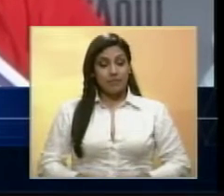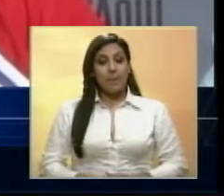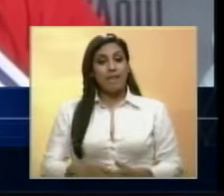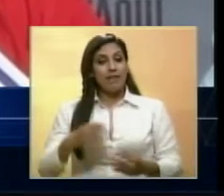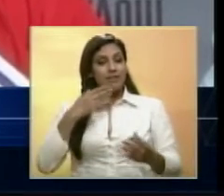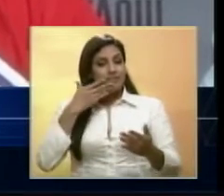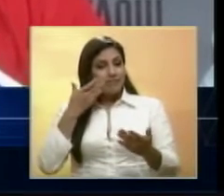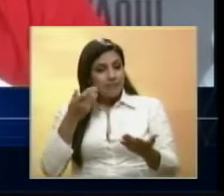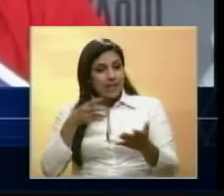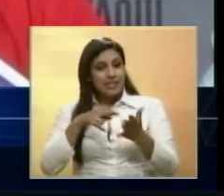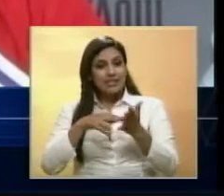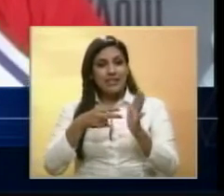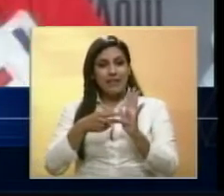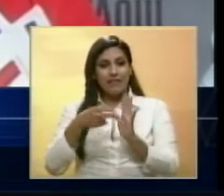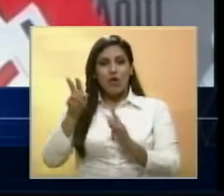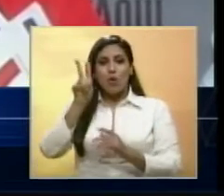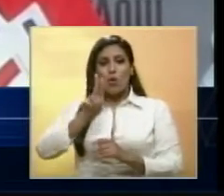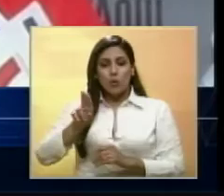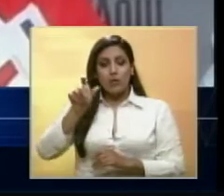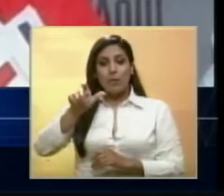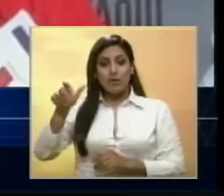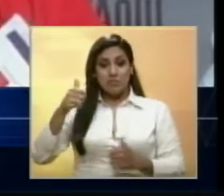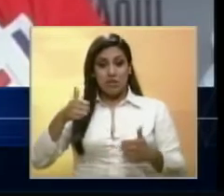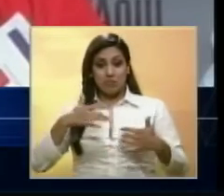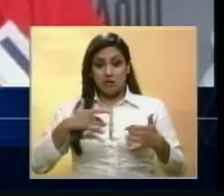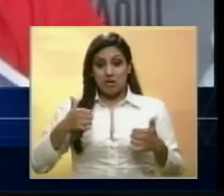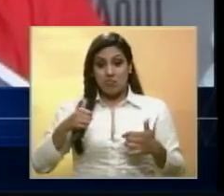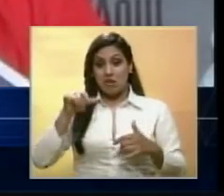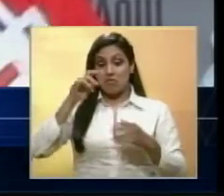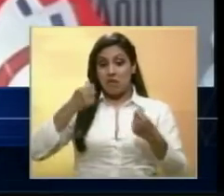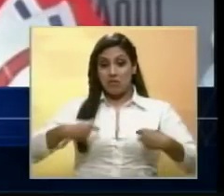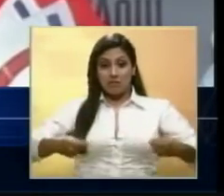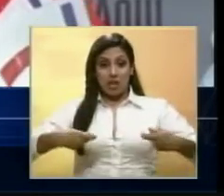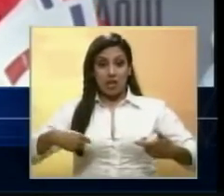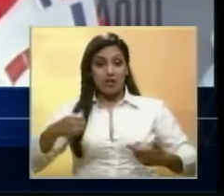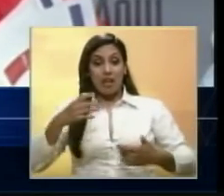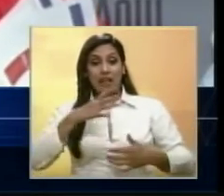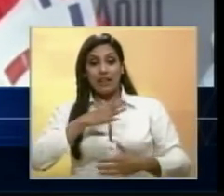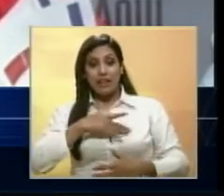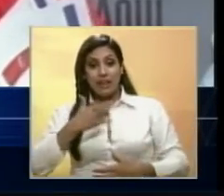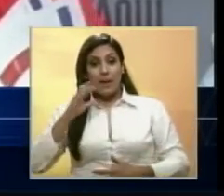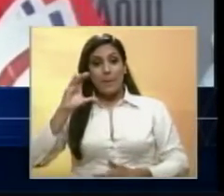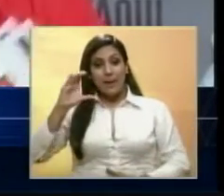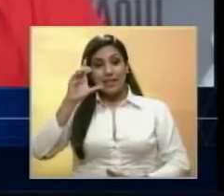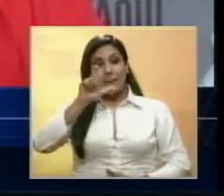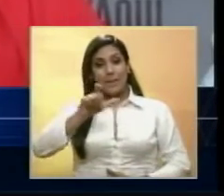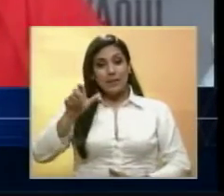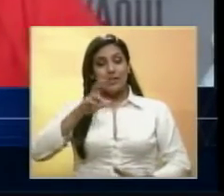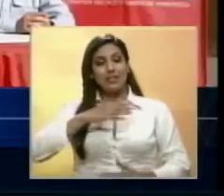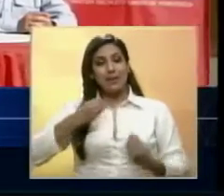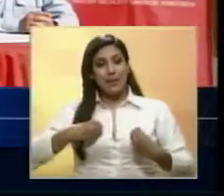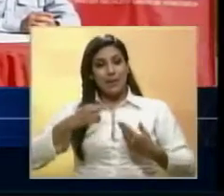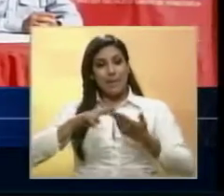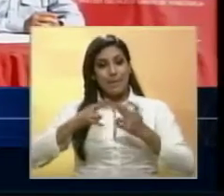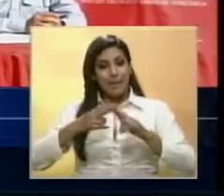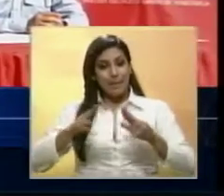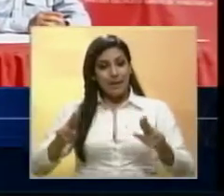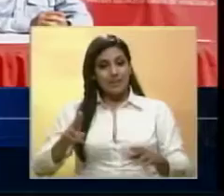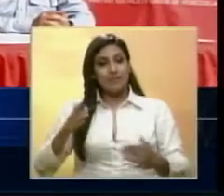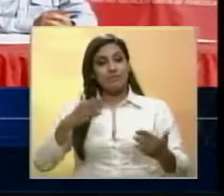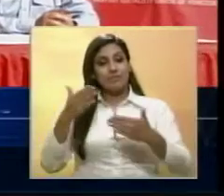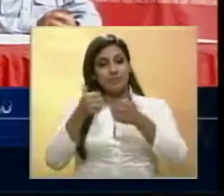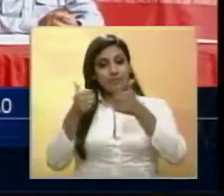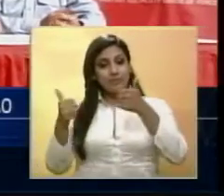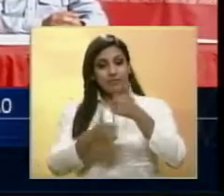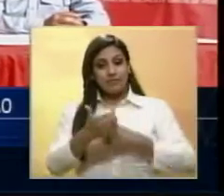Habla mucho de la situación de nuestro país y del deseo que tiene nuestra patria, la gente vivir en paz. El